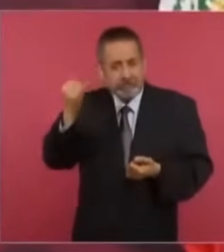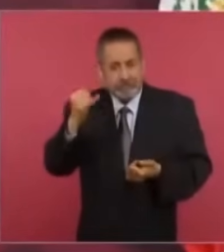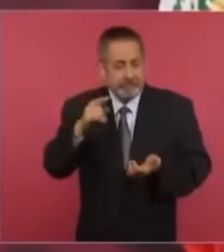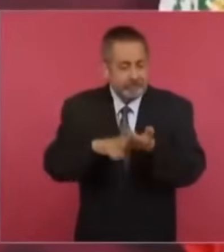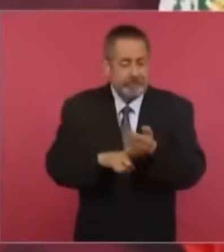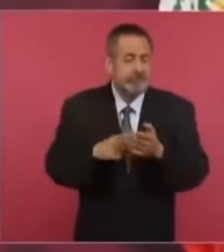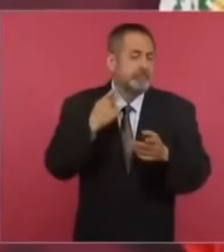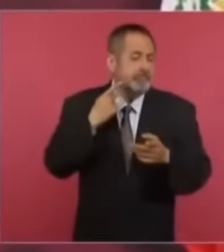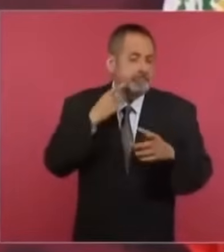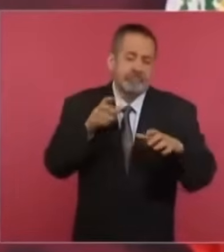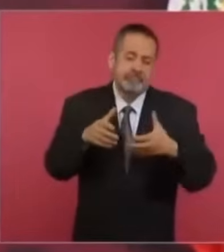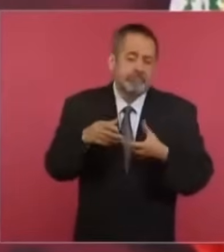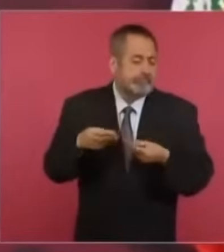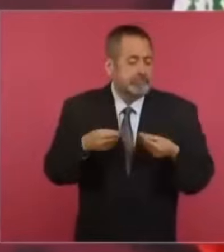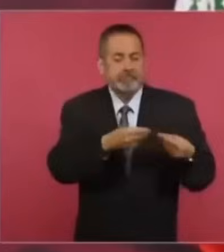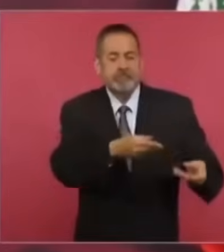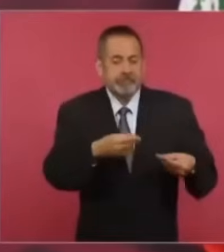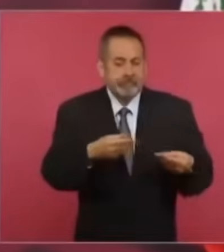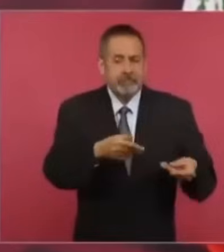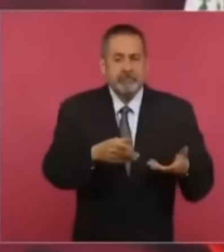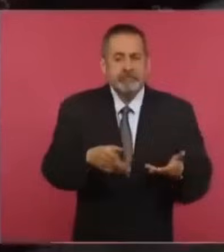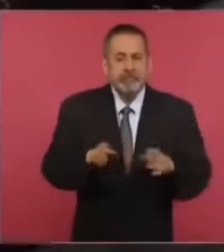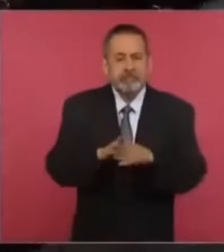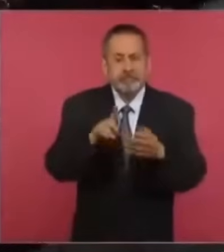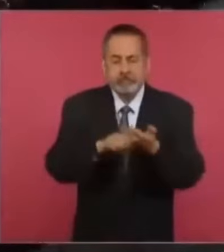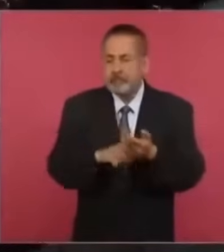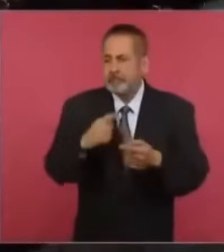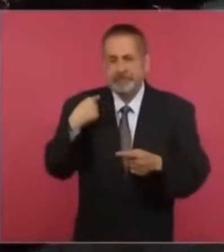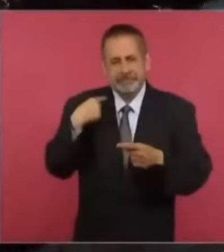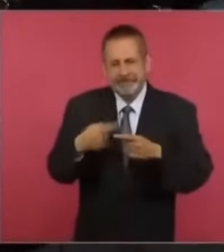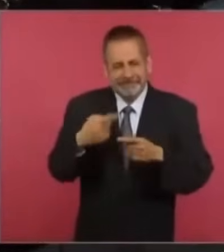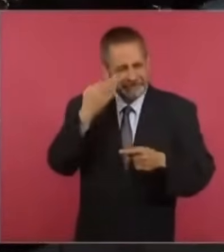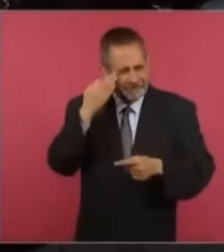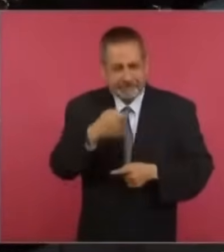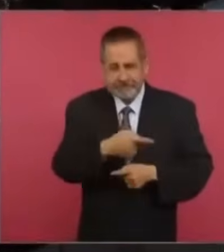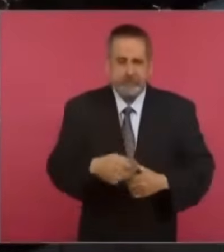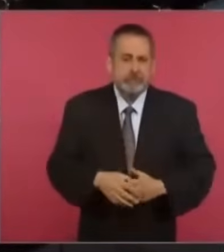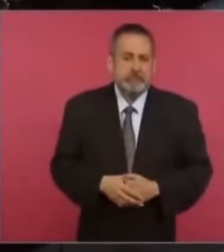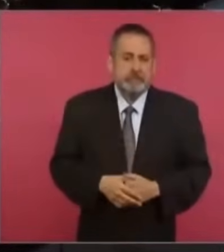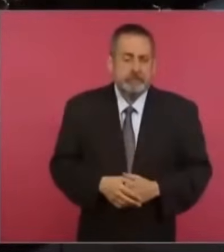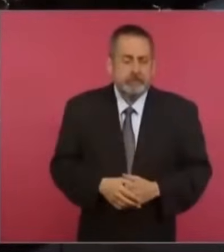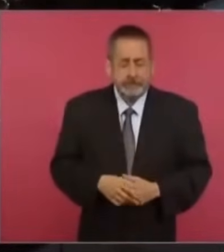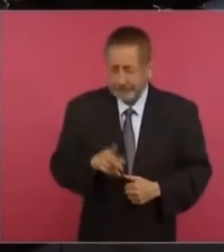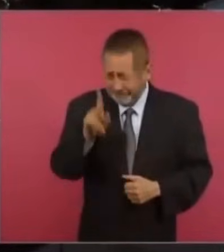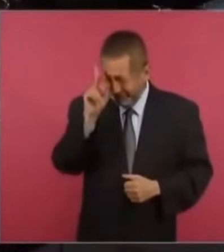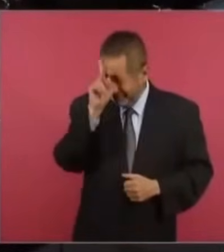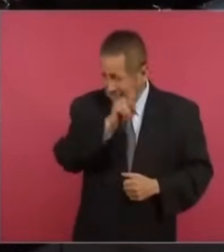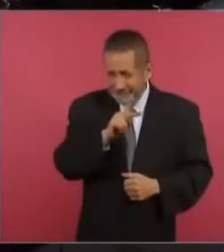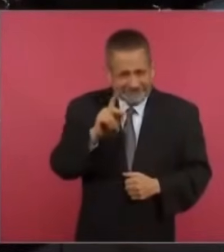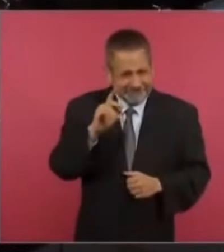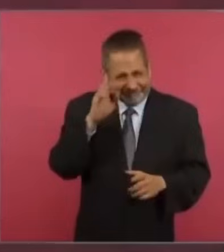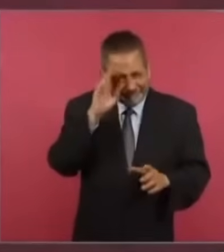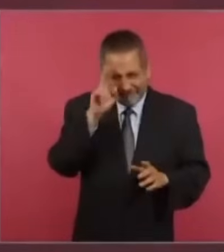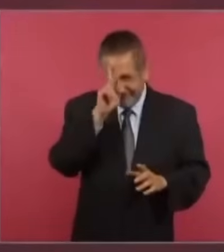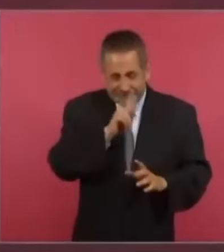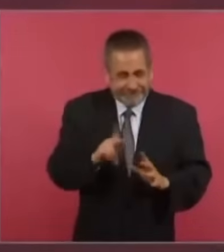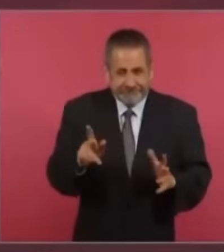política que imperó, que dominó en los últimos tiempos. Pero el colmo